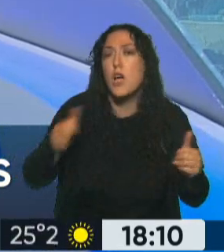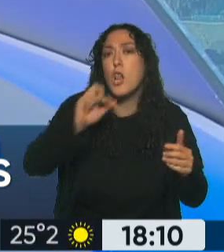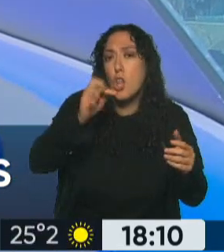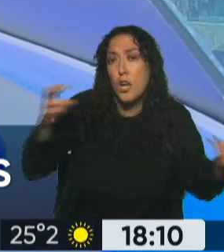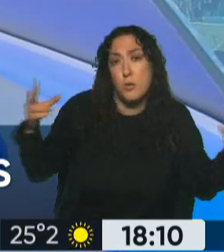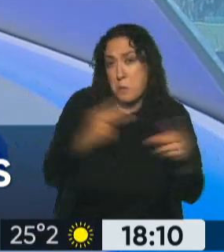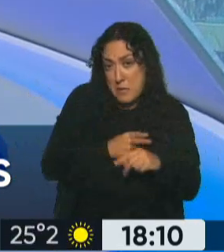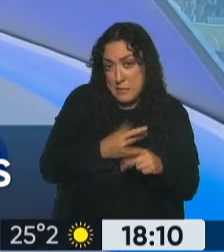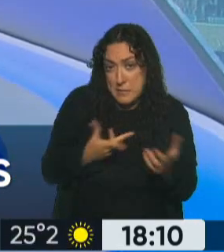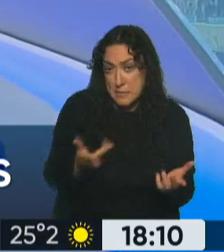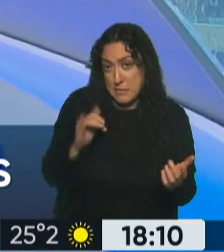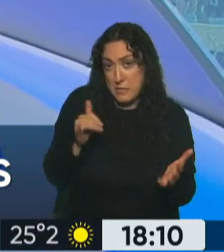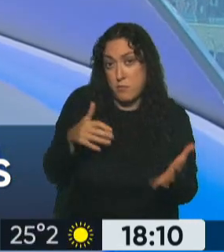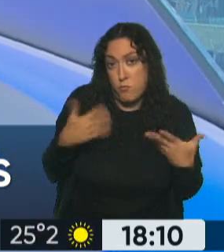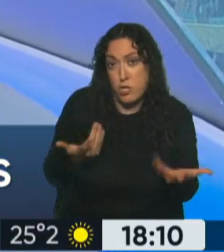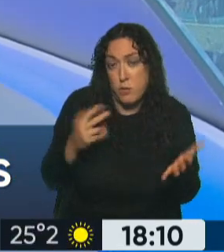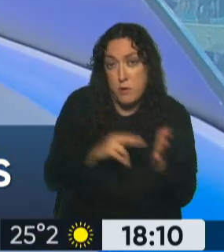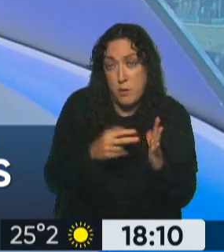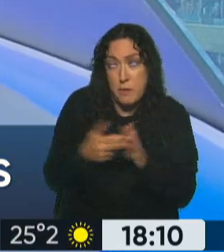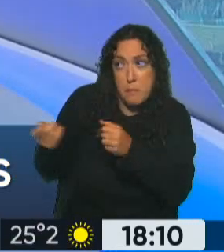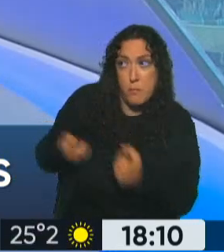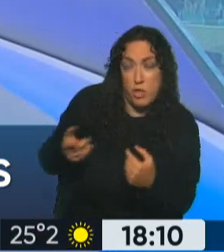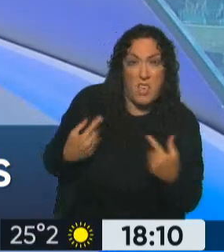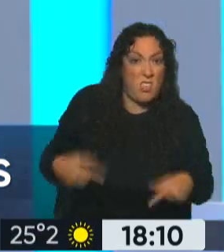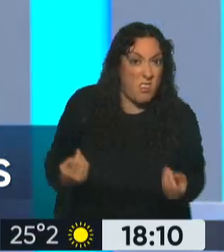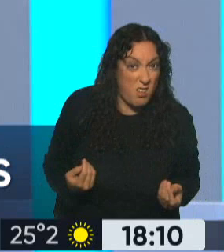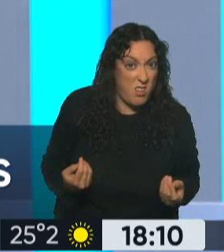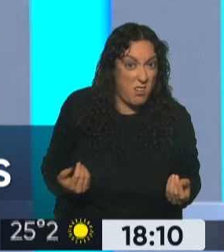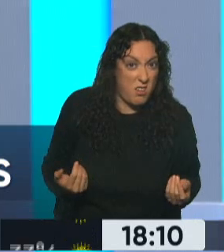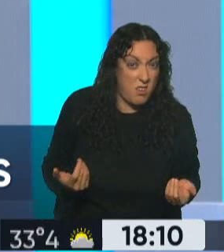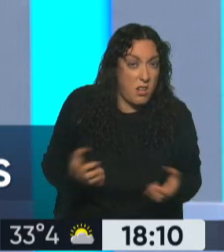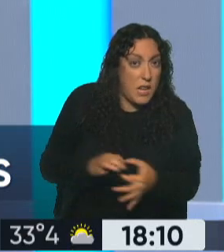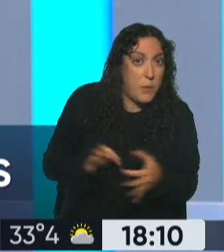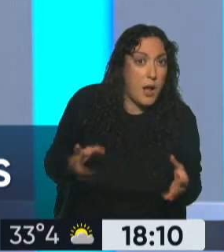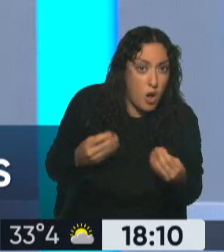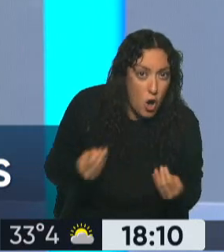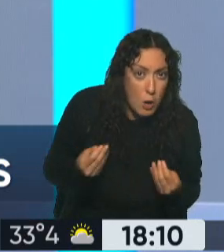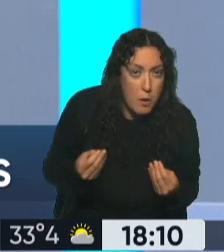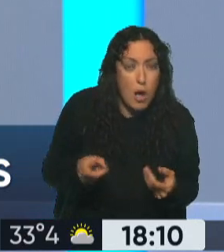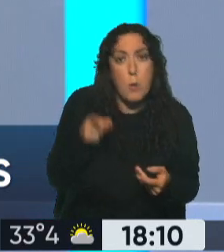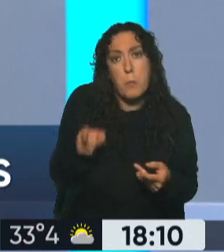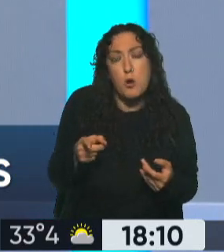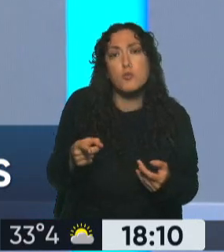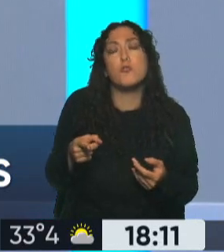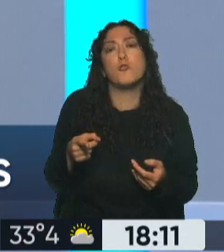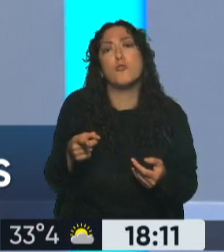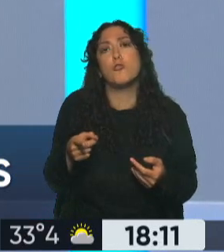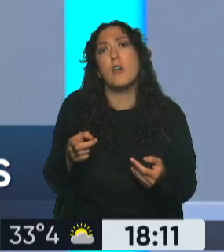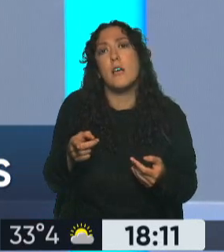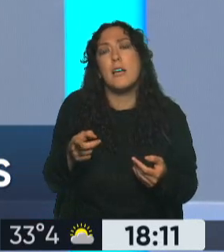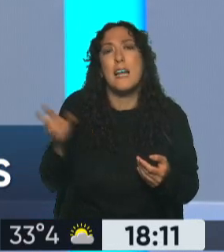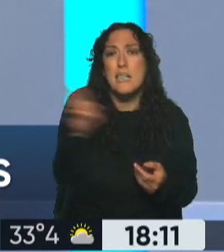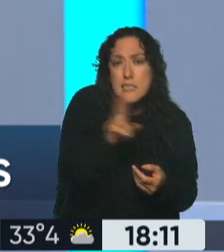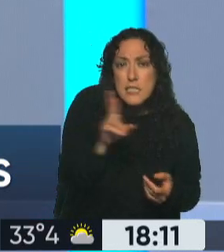ese es problema no entiendo cómo van a liberar el tema de decir no tenés que presentar más eh licencias ni